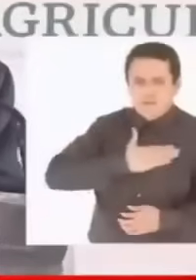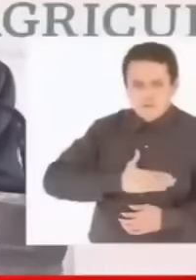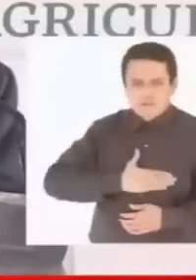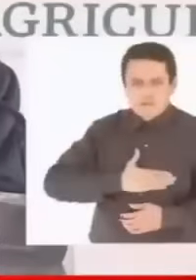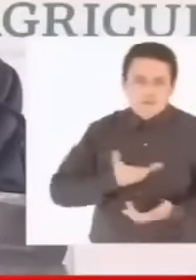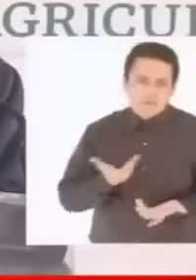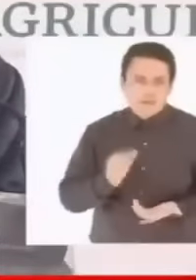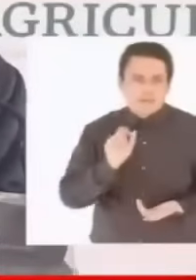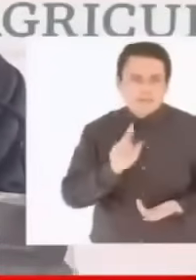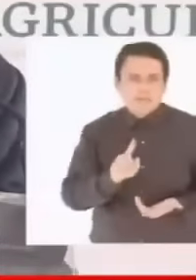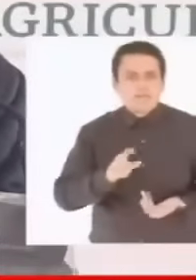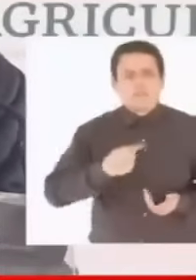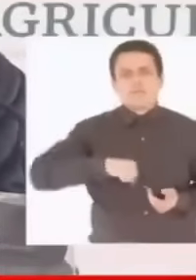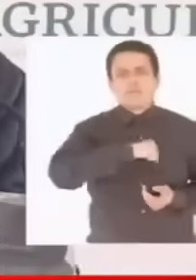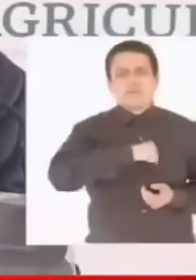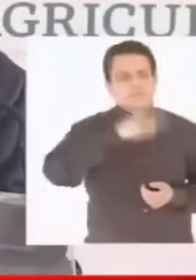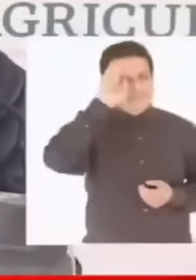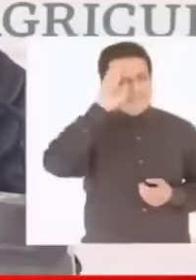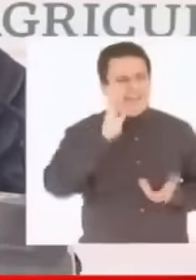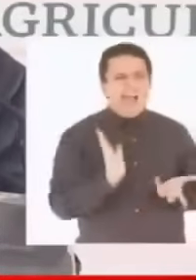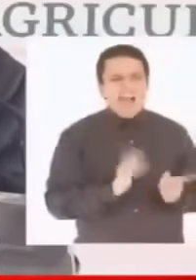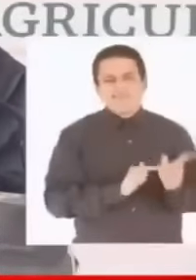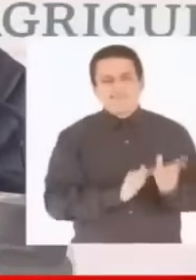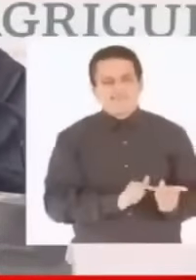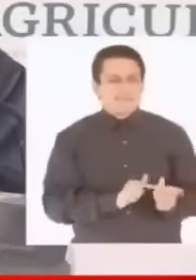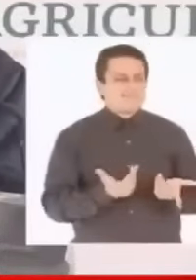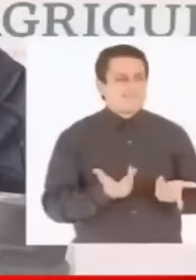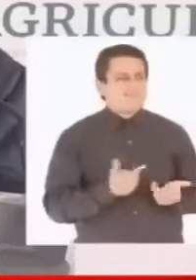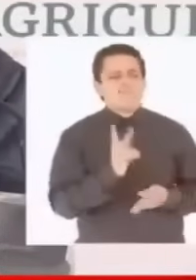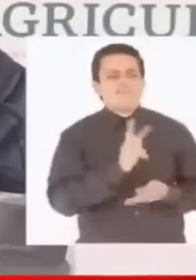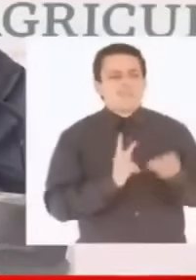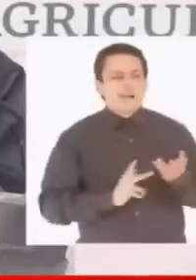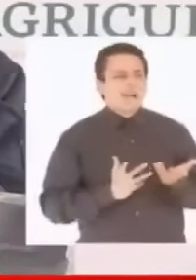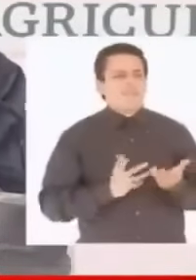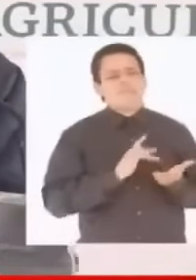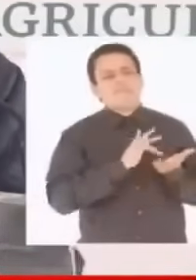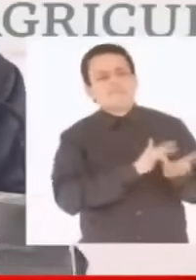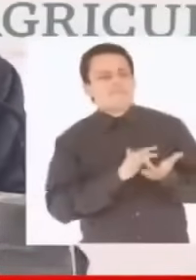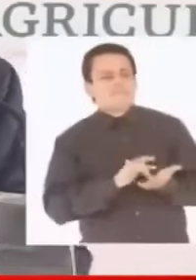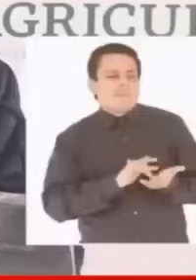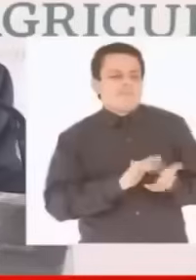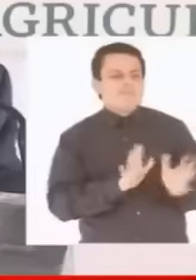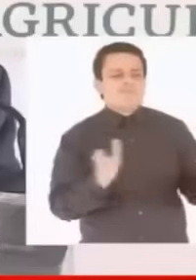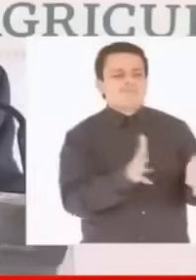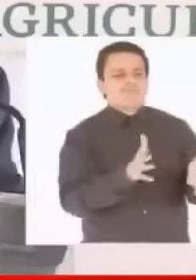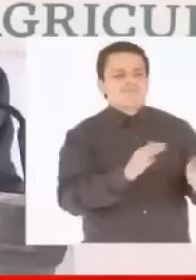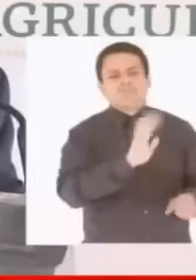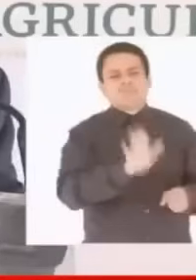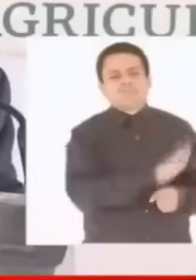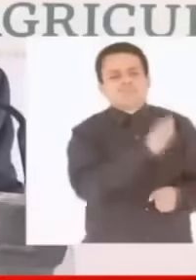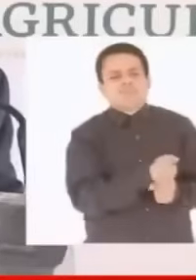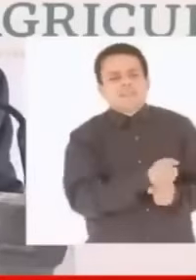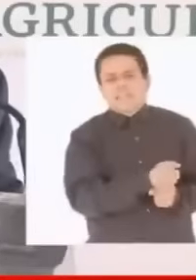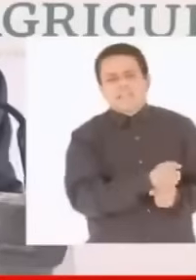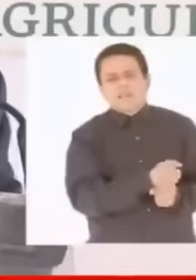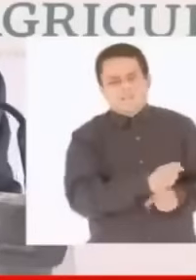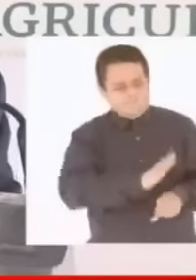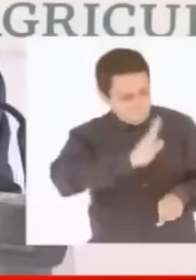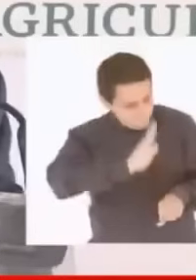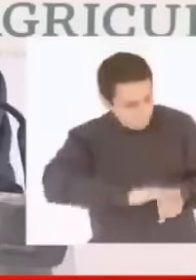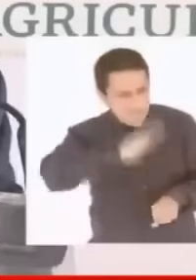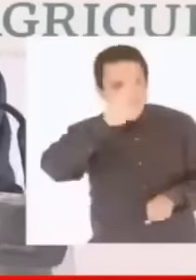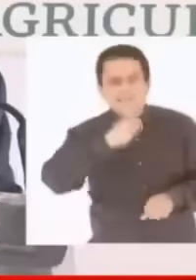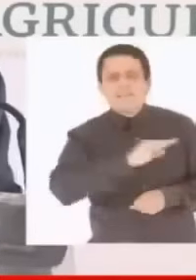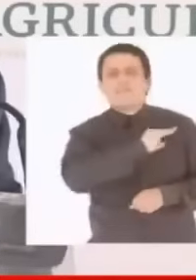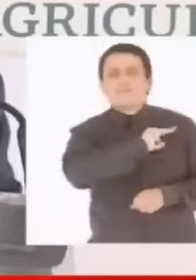el pensamiento de estos funcionarios públicos era completamente contrario, pues sus intereses estaban